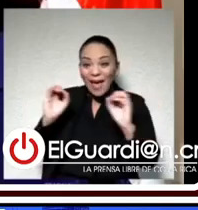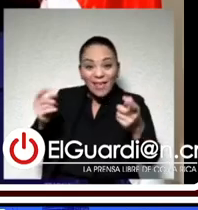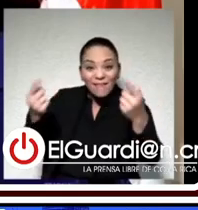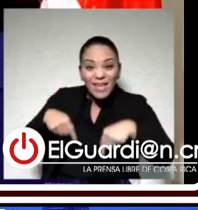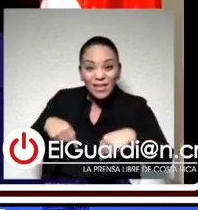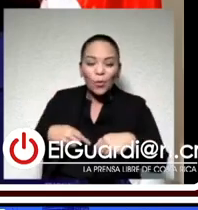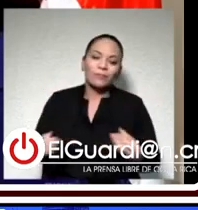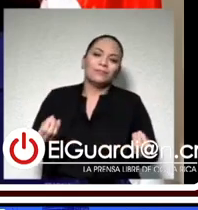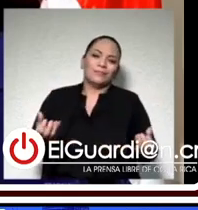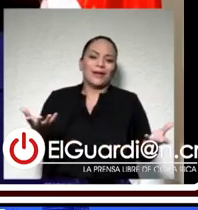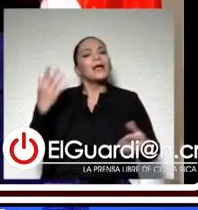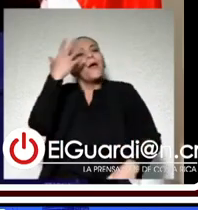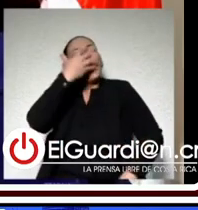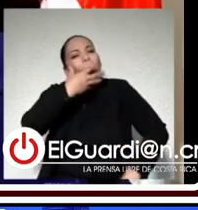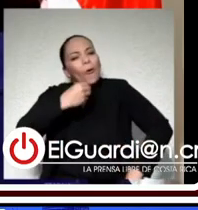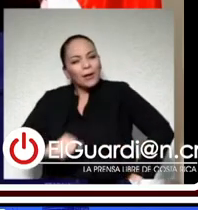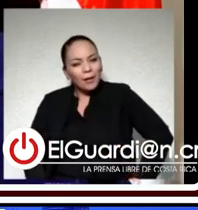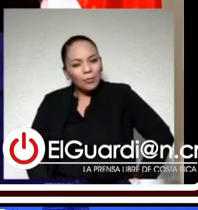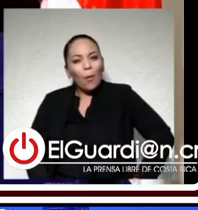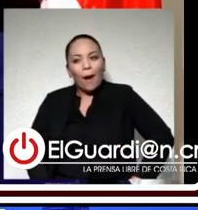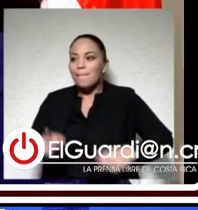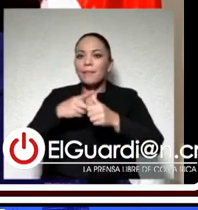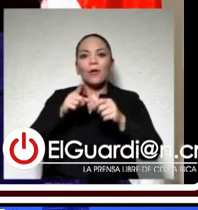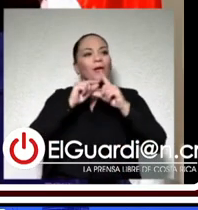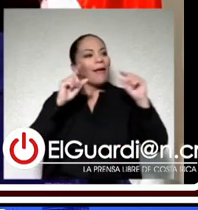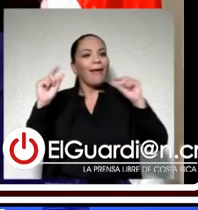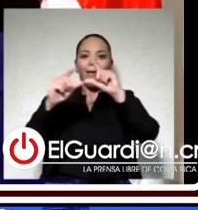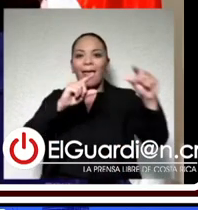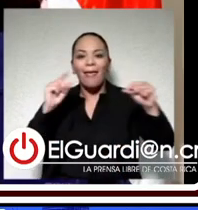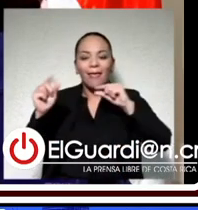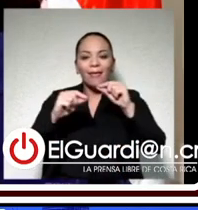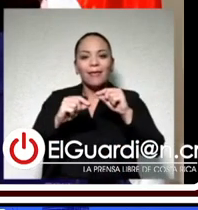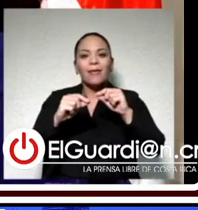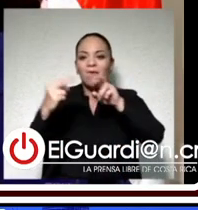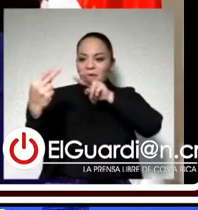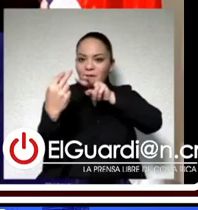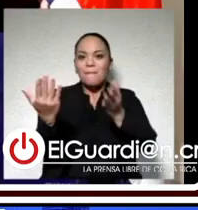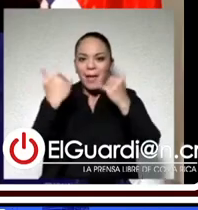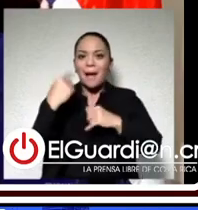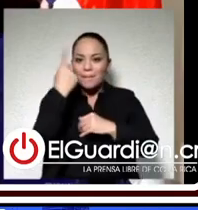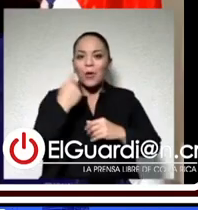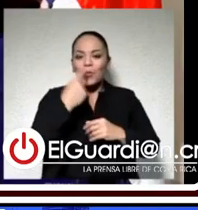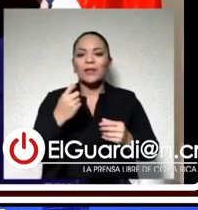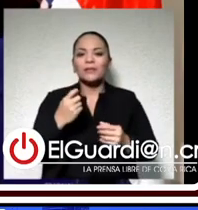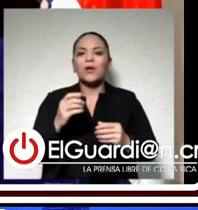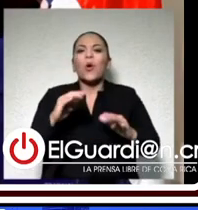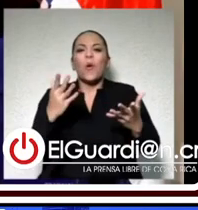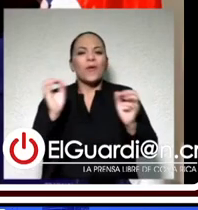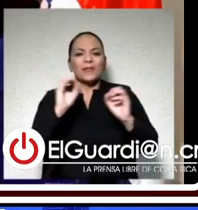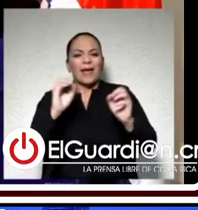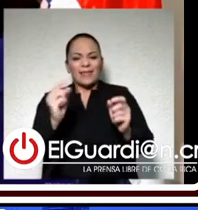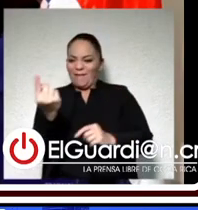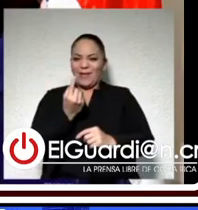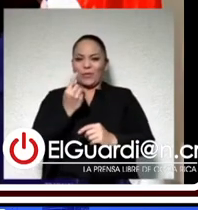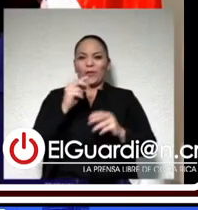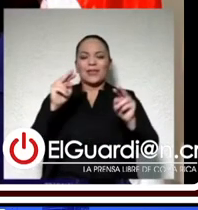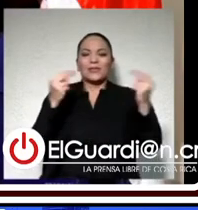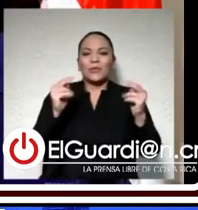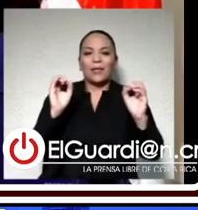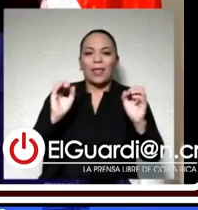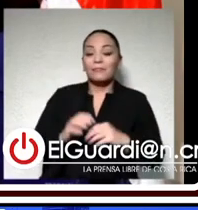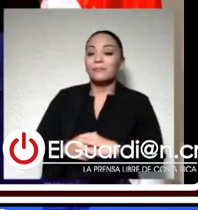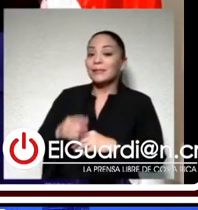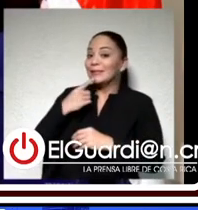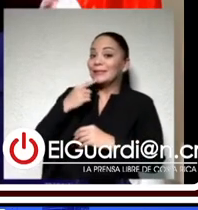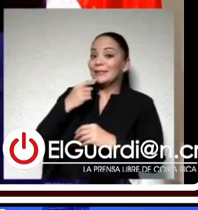Qué bonito, tirar la piedra y ni siquiera venirme a hacer preguntas cara a cara, viéndome a los ojos. ¿Cómo que no hay nadie en La Nación? No, señor, no se acreditaron,